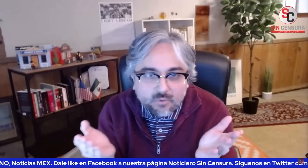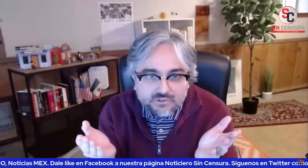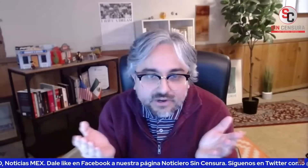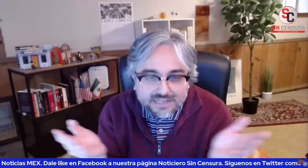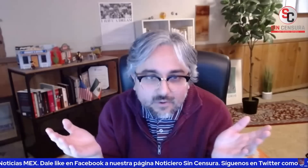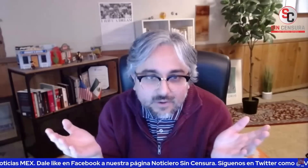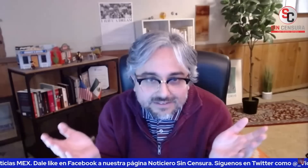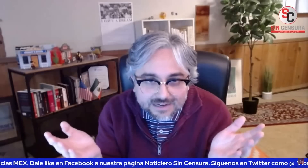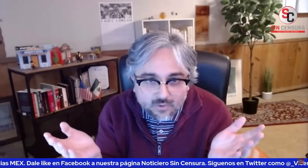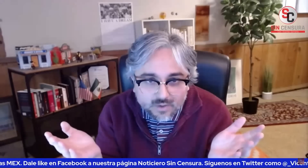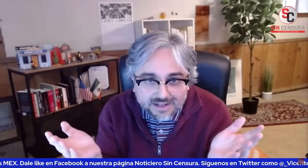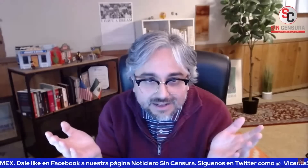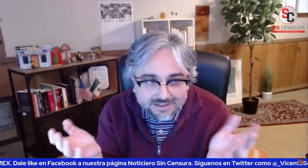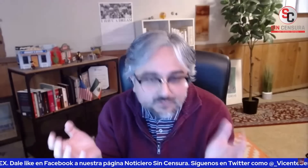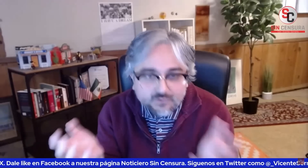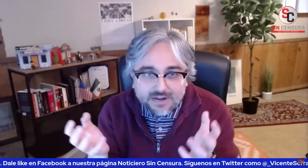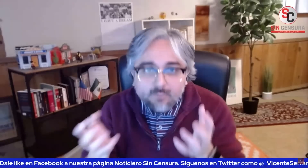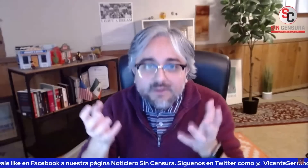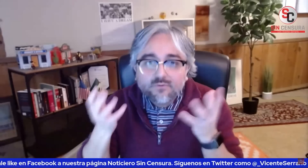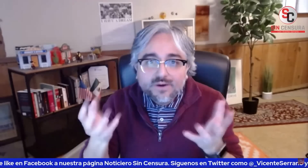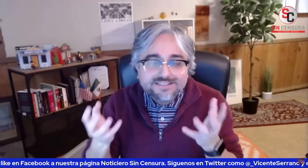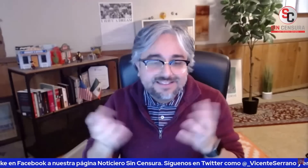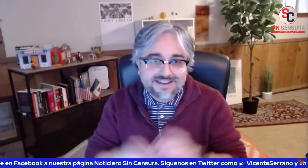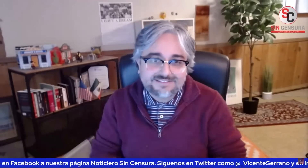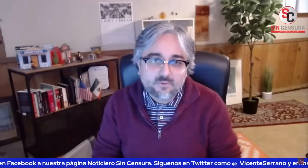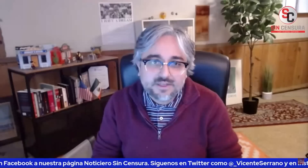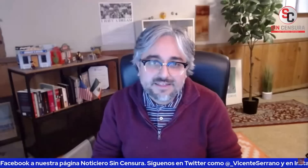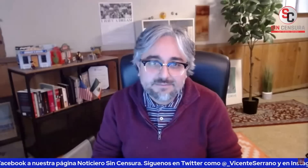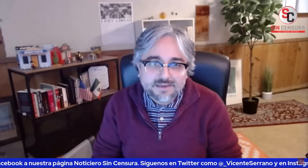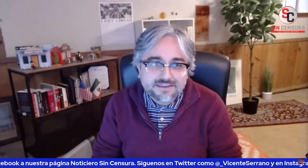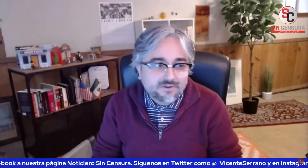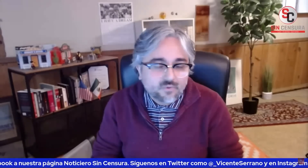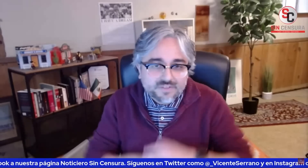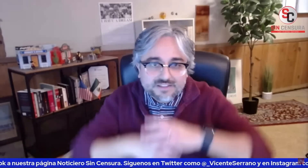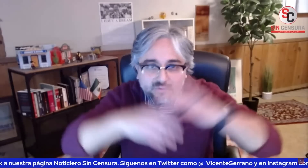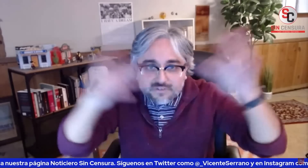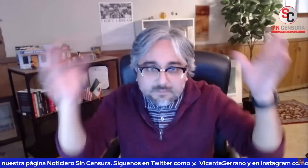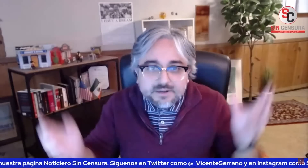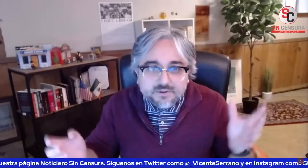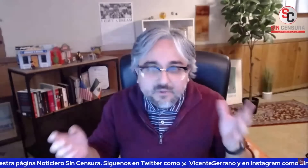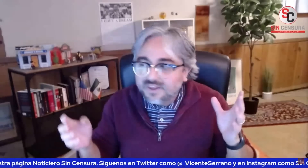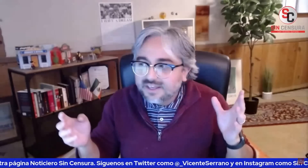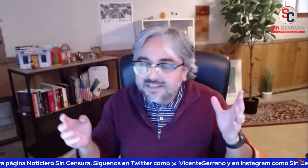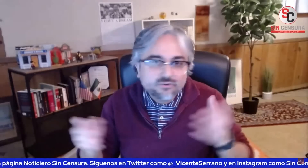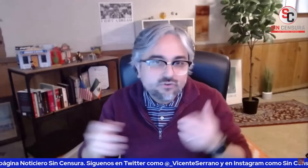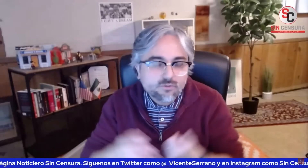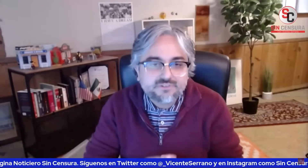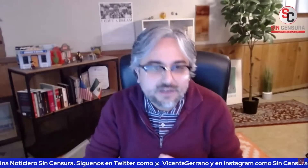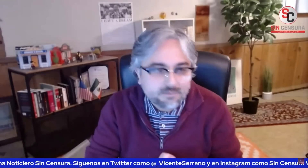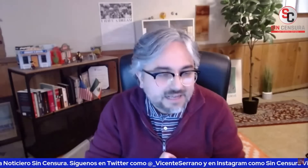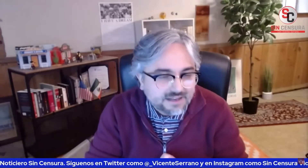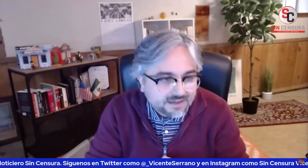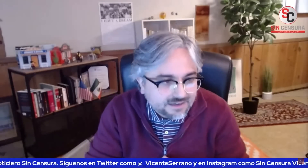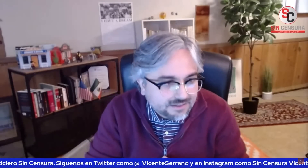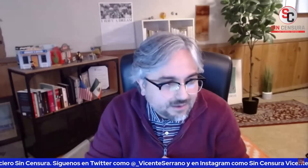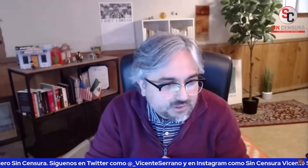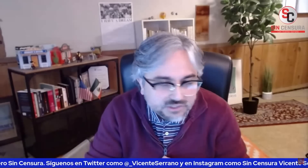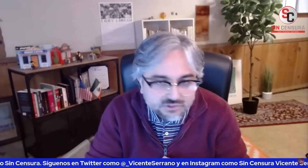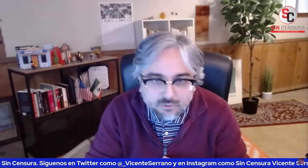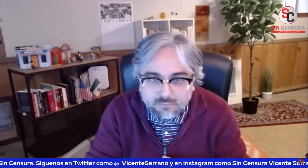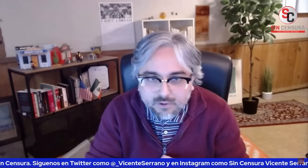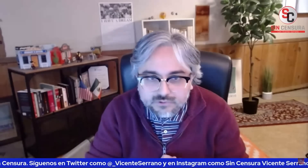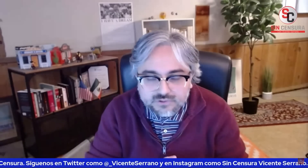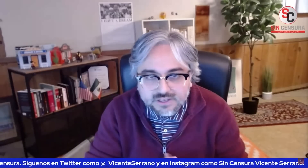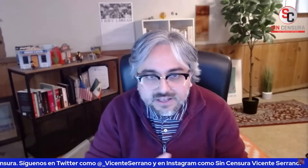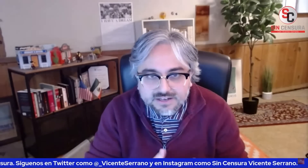el juicio a Genaro García Luna, quien fuera el hombre fuerte de la seguridad en México durante todo ese periodo, y eso no lo menciona, mira, ni en el